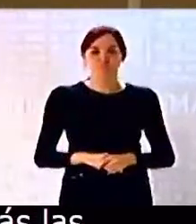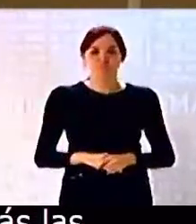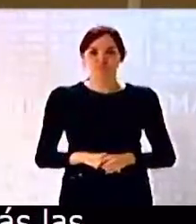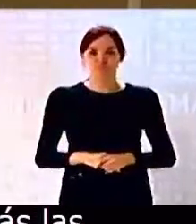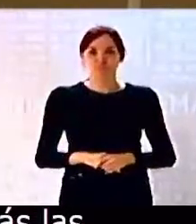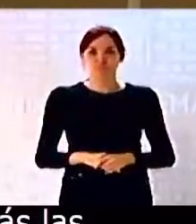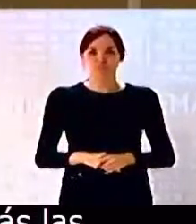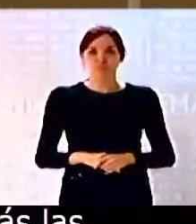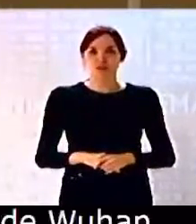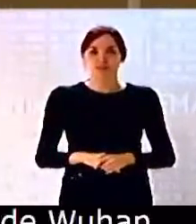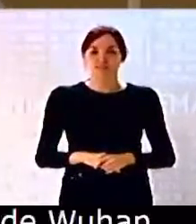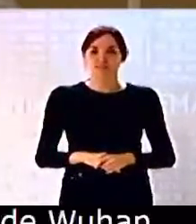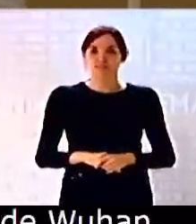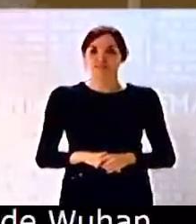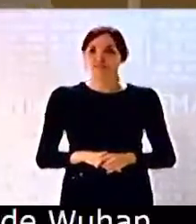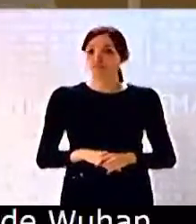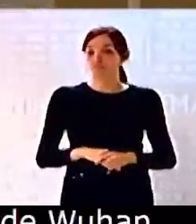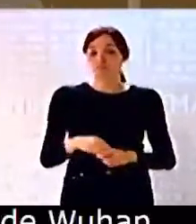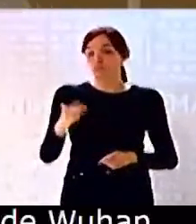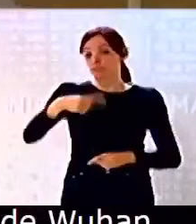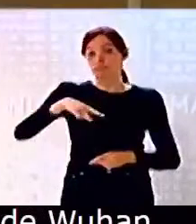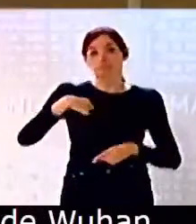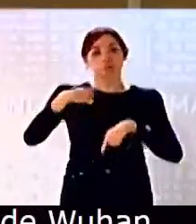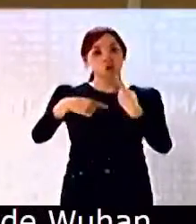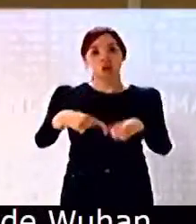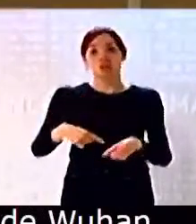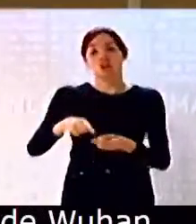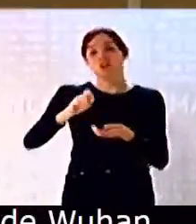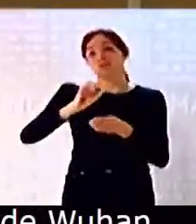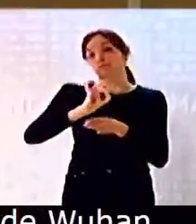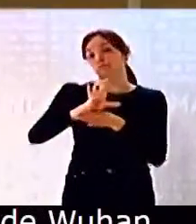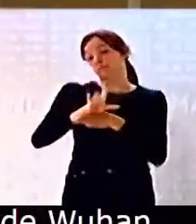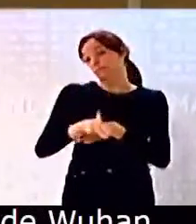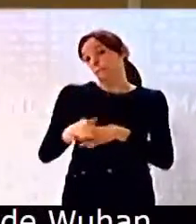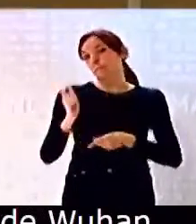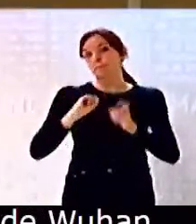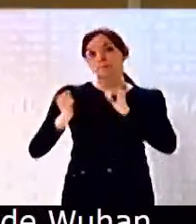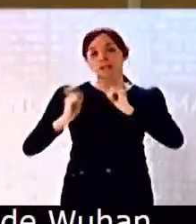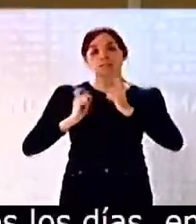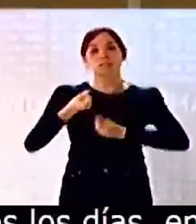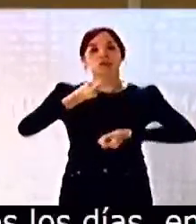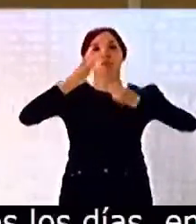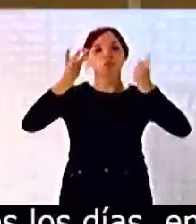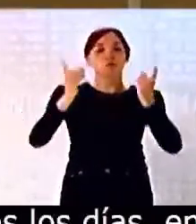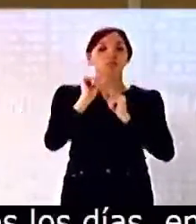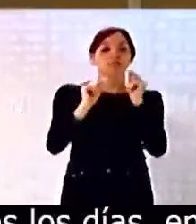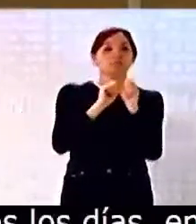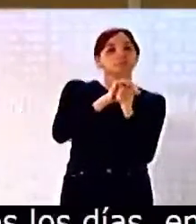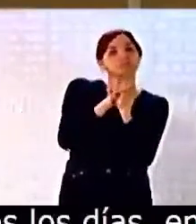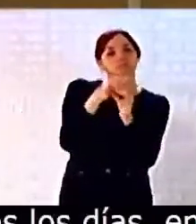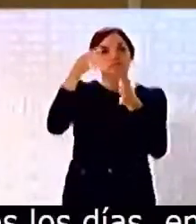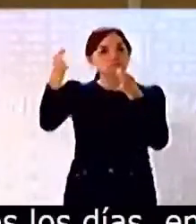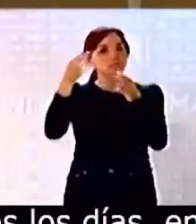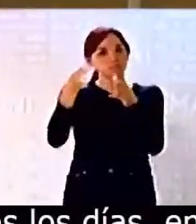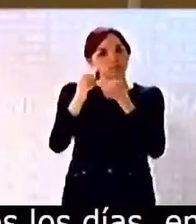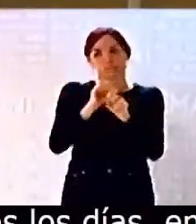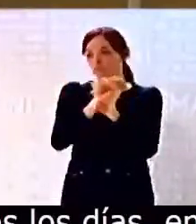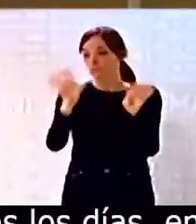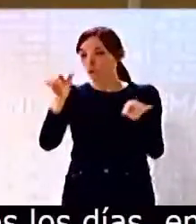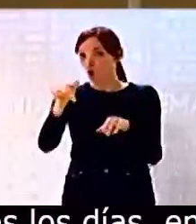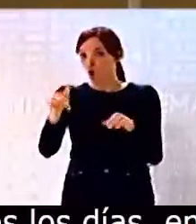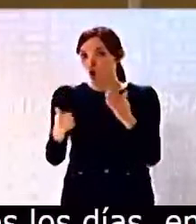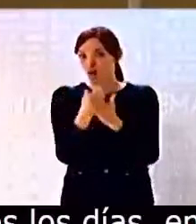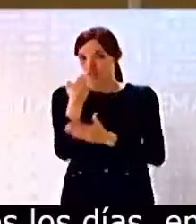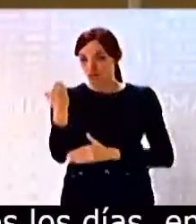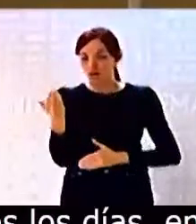Tendrán, no obstante, cumplida información, como todos los días, en nota de prensa sobre los datos epidemiológicos concretos del día de hoy,